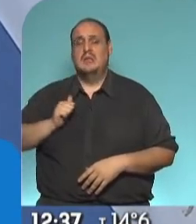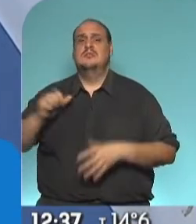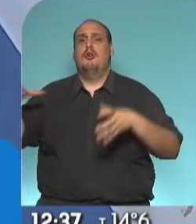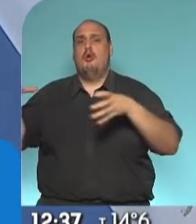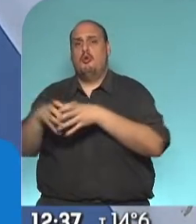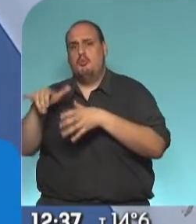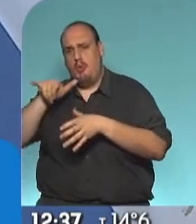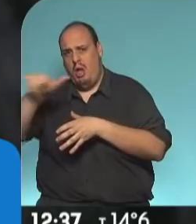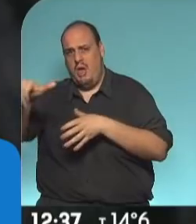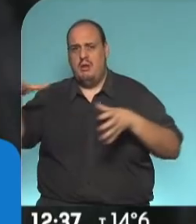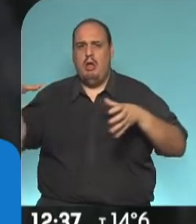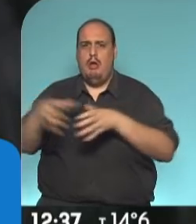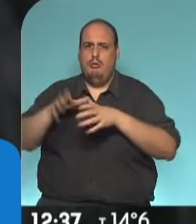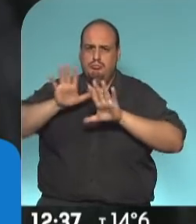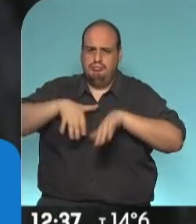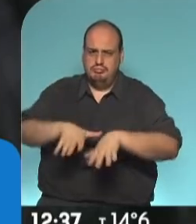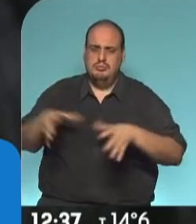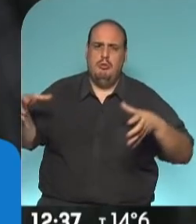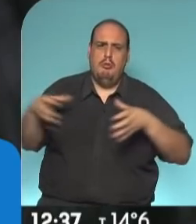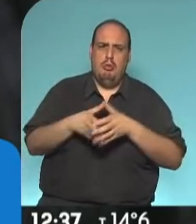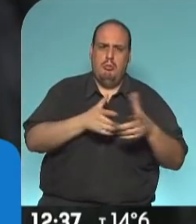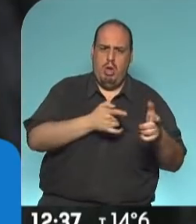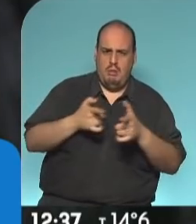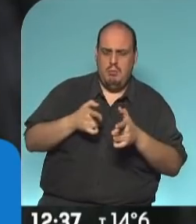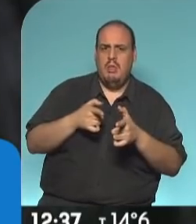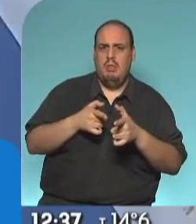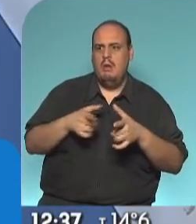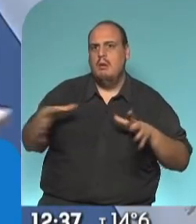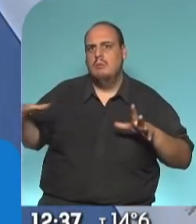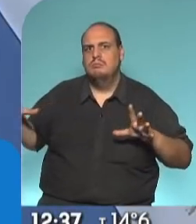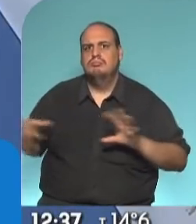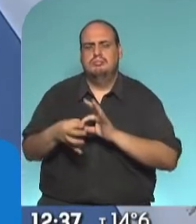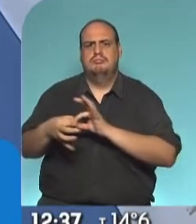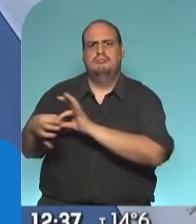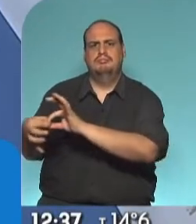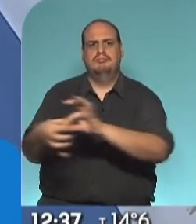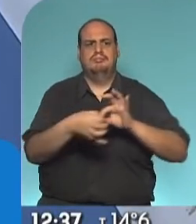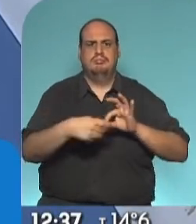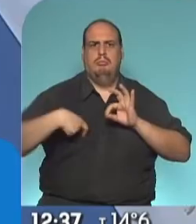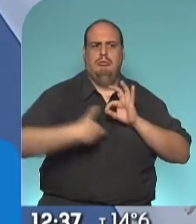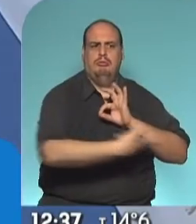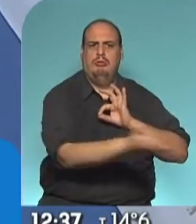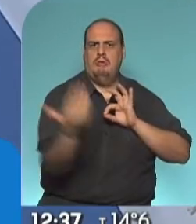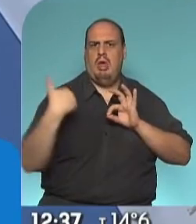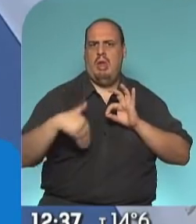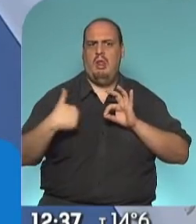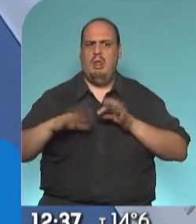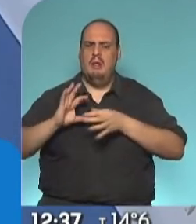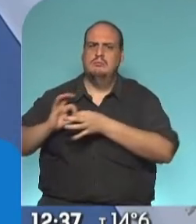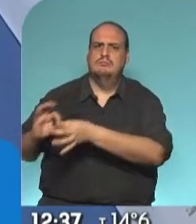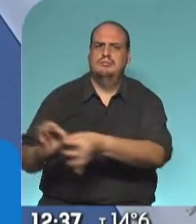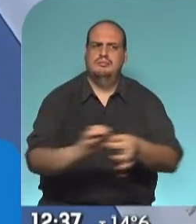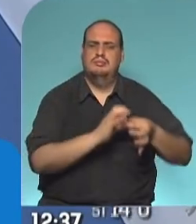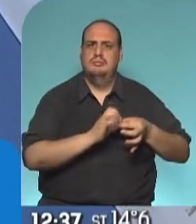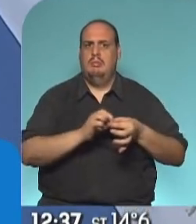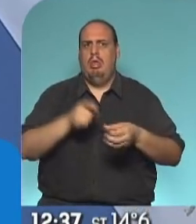Aérea, nuestra Armada Argentina, se unen al resto de los argentinos para enfrentar los